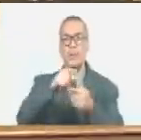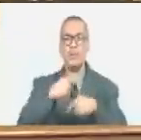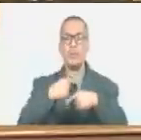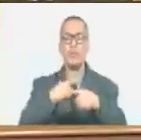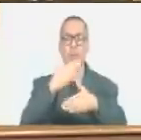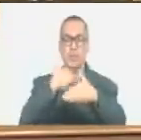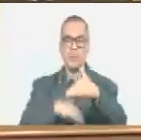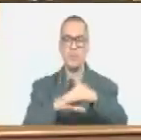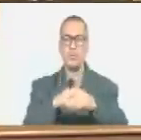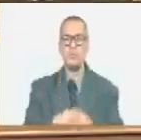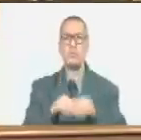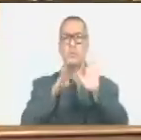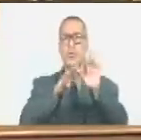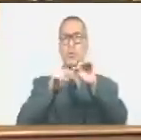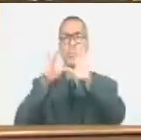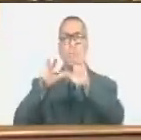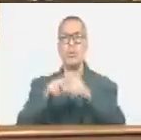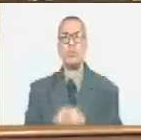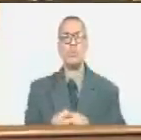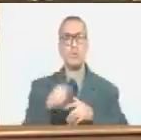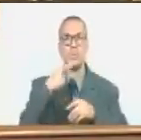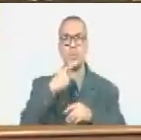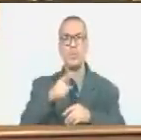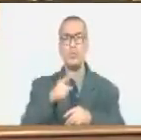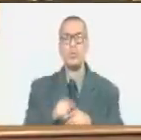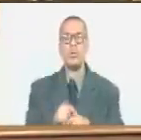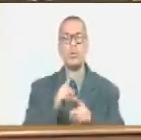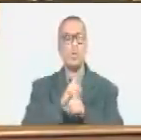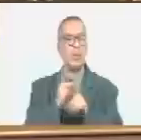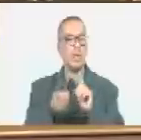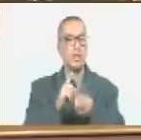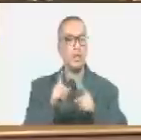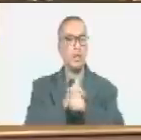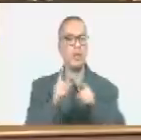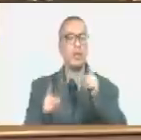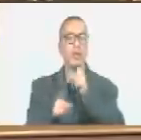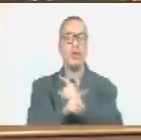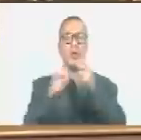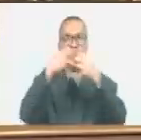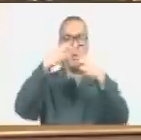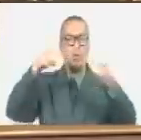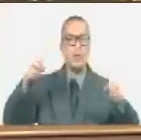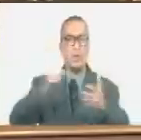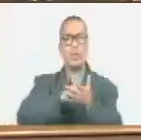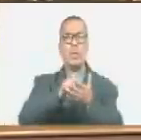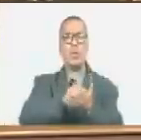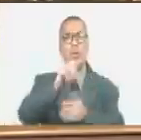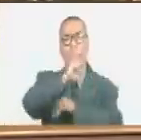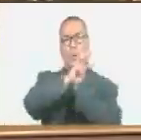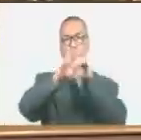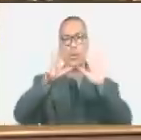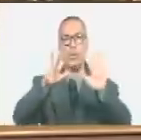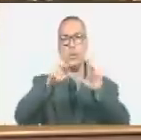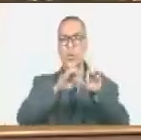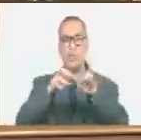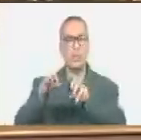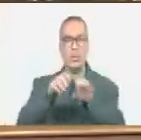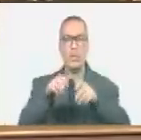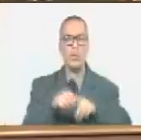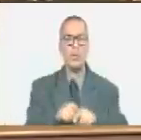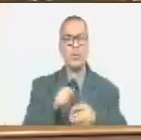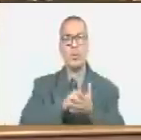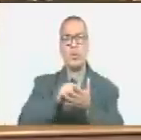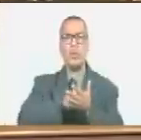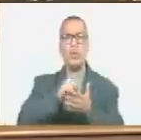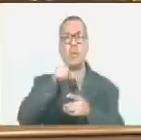Siguiente. 98. Se sugiere aprobar sin modificación la denominación del epígrafe del artículo 48, quedando redactado de la